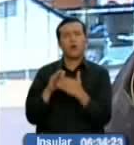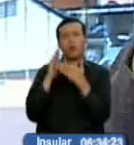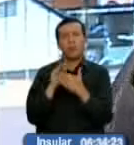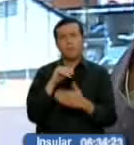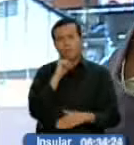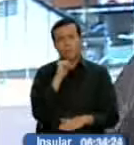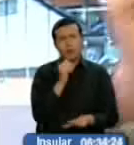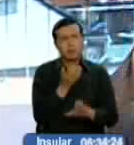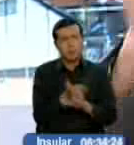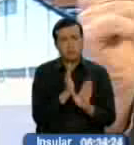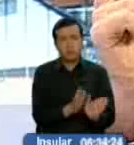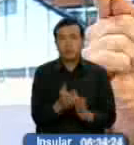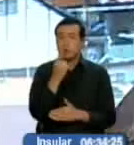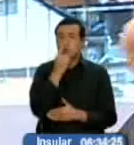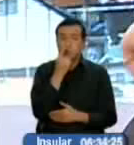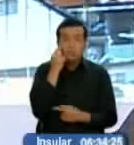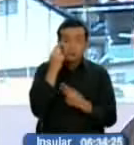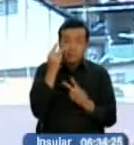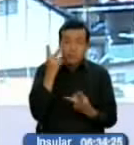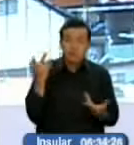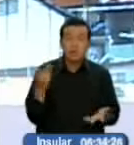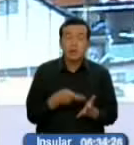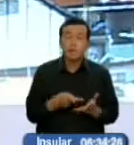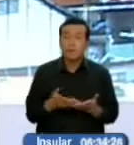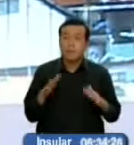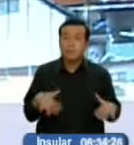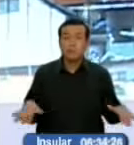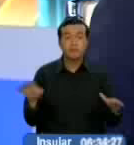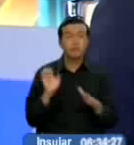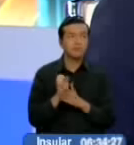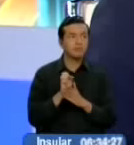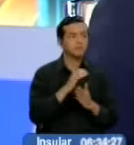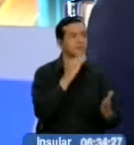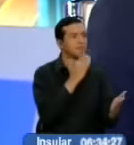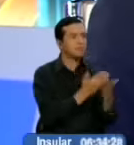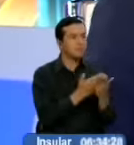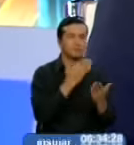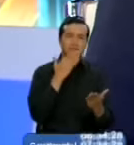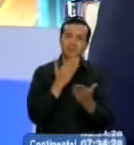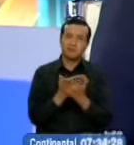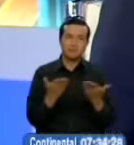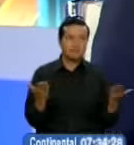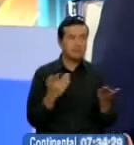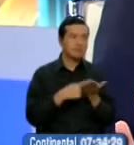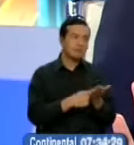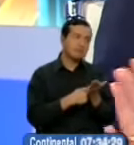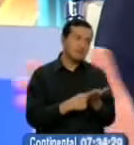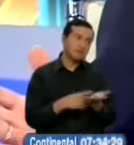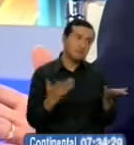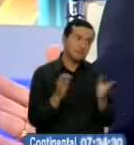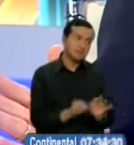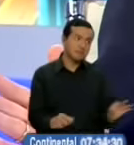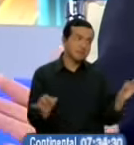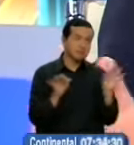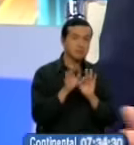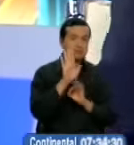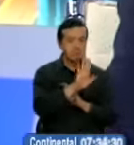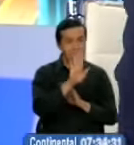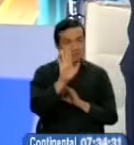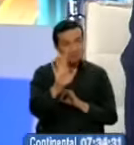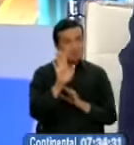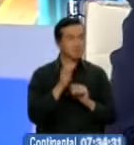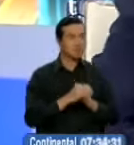hay narices más allá para ver lo que está sucediendo en el país. Muchas gracias. La prueba es que se puede debatir. Ustedes están acá,